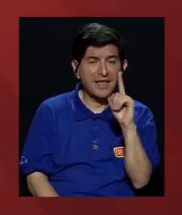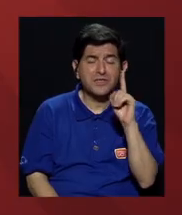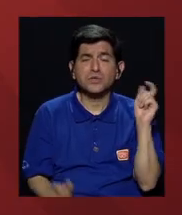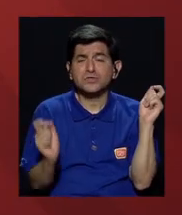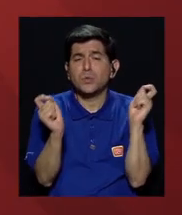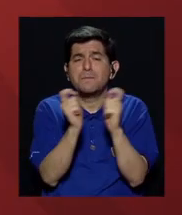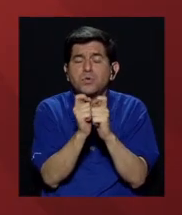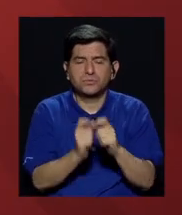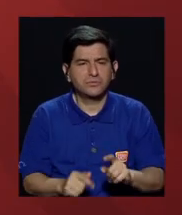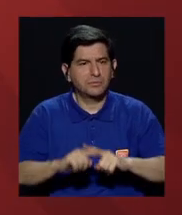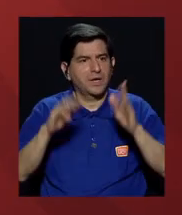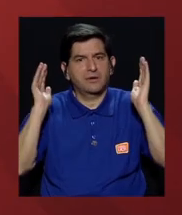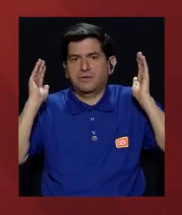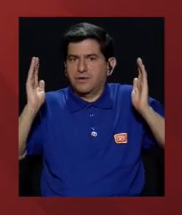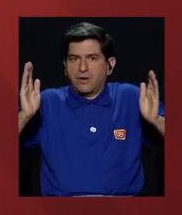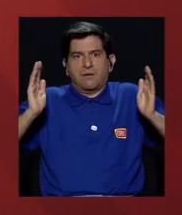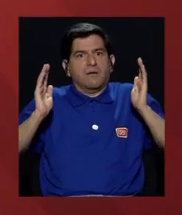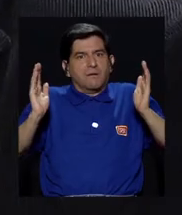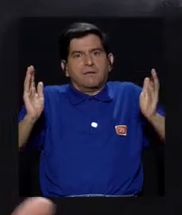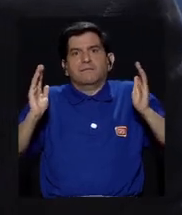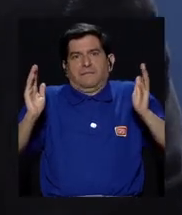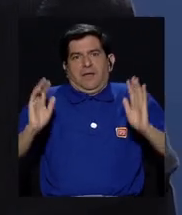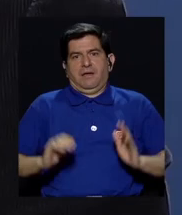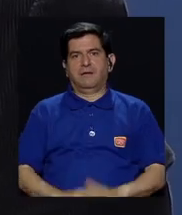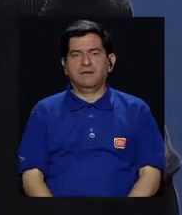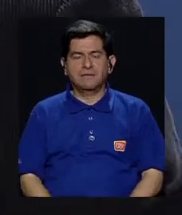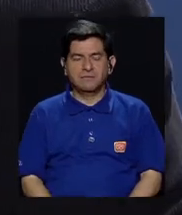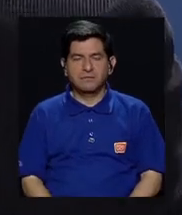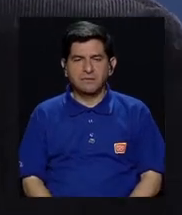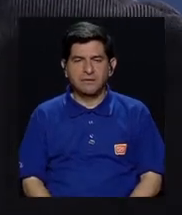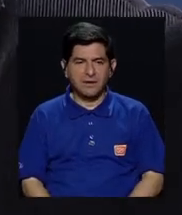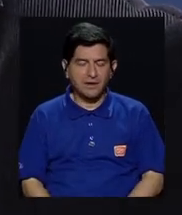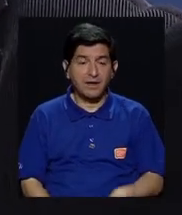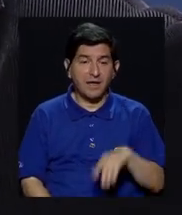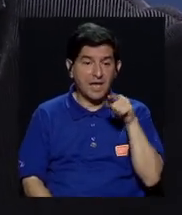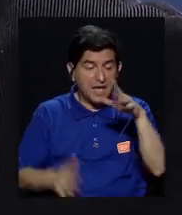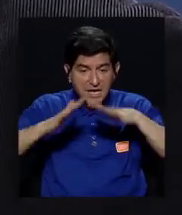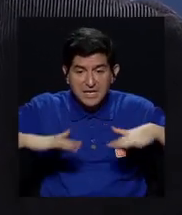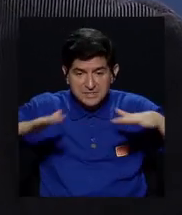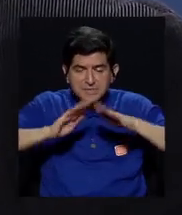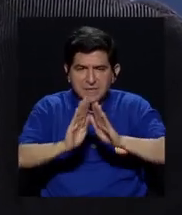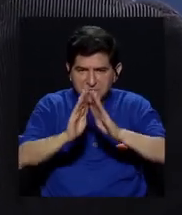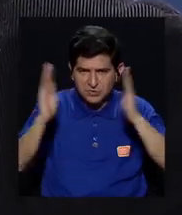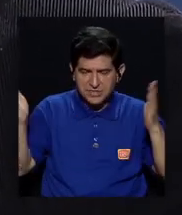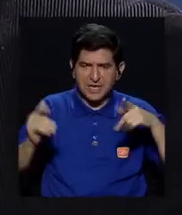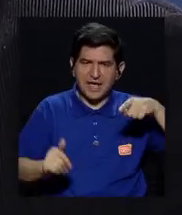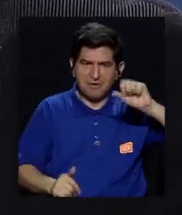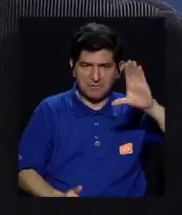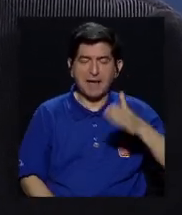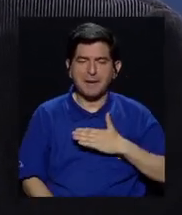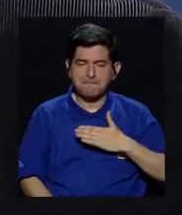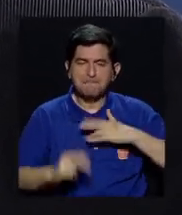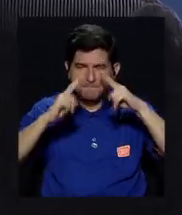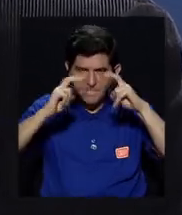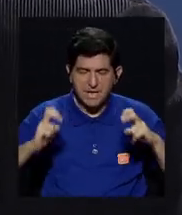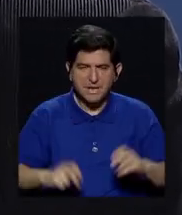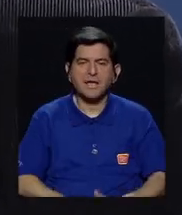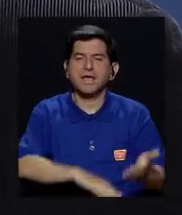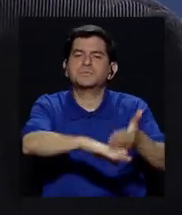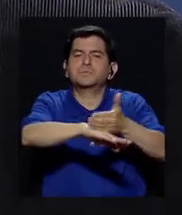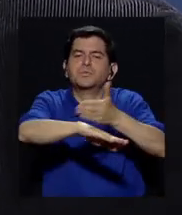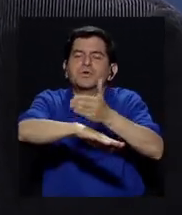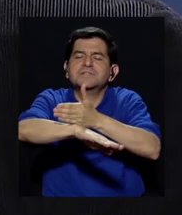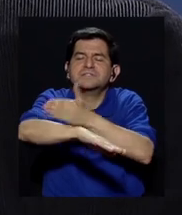un lunar es un arte pero hoy por hoy hay un espacio que se le empieza a ir al pac esta es mi lectura que es el